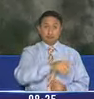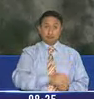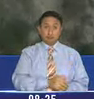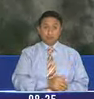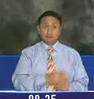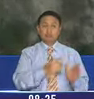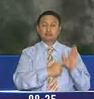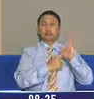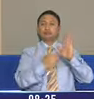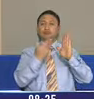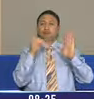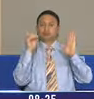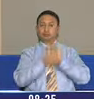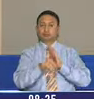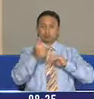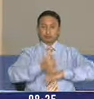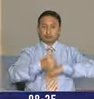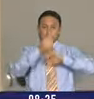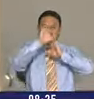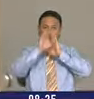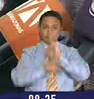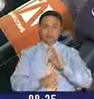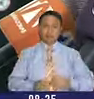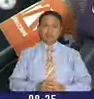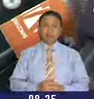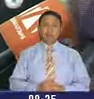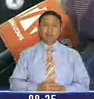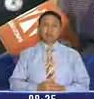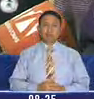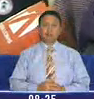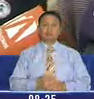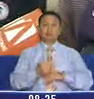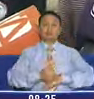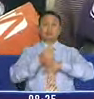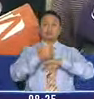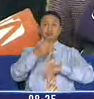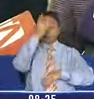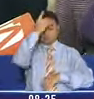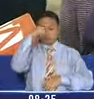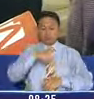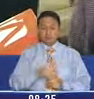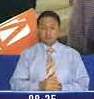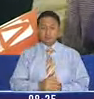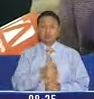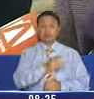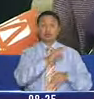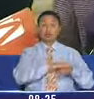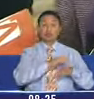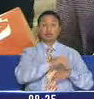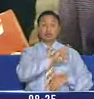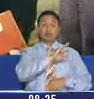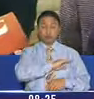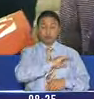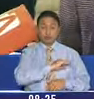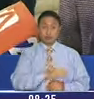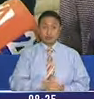que presentaron la demanda en la Corte Constitucional. Y la Corte Constitucional se pronunció y responsabilizó al